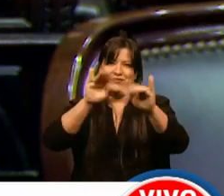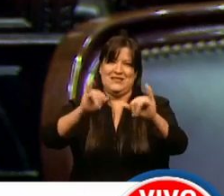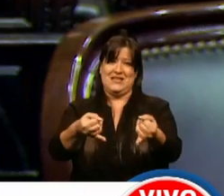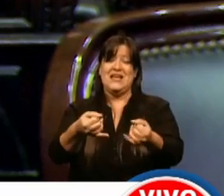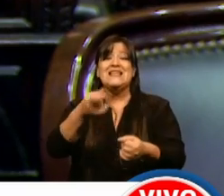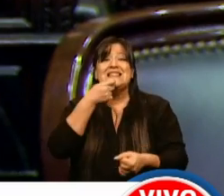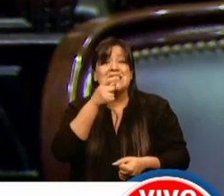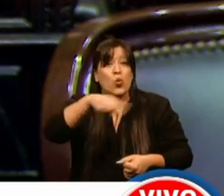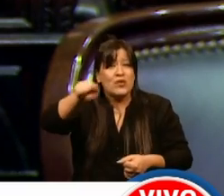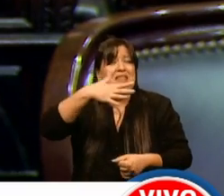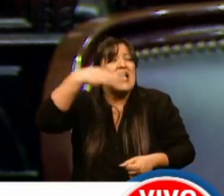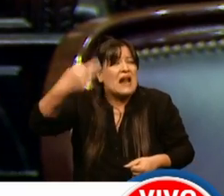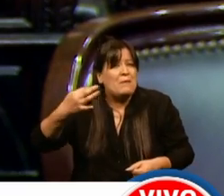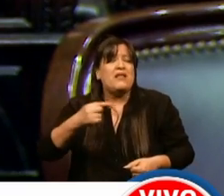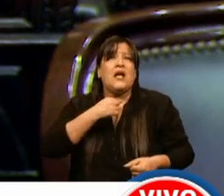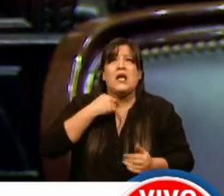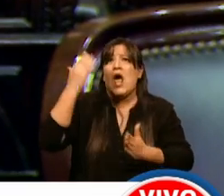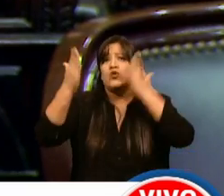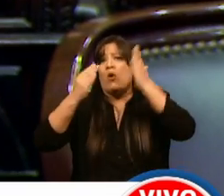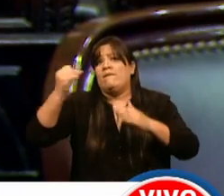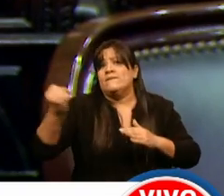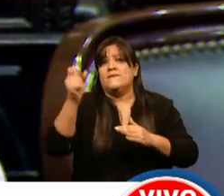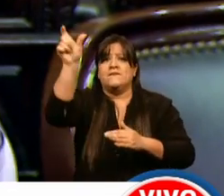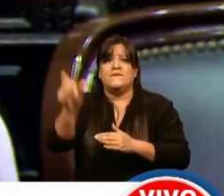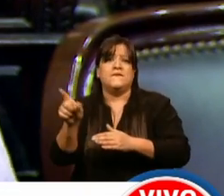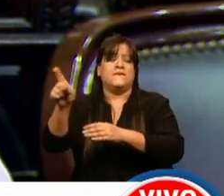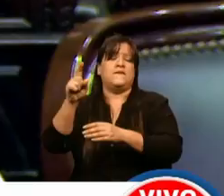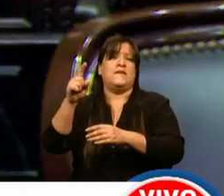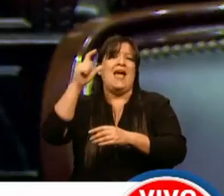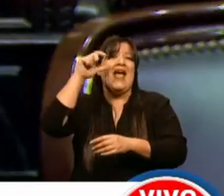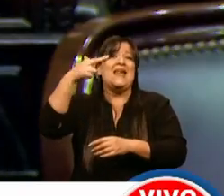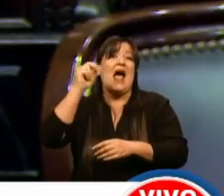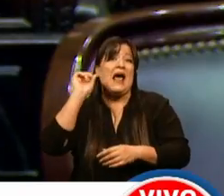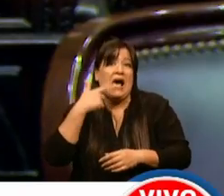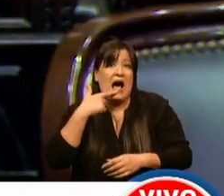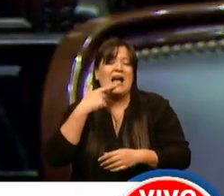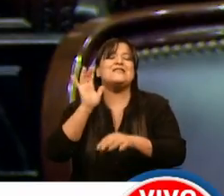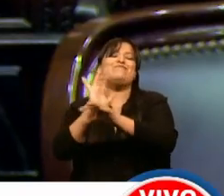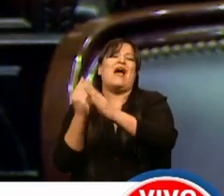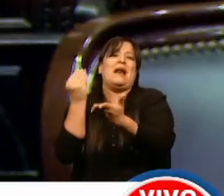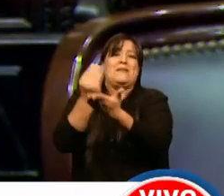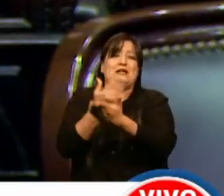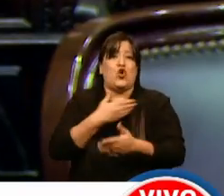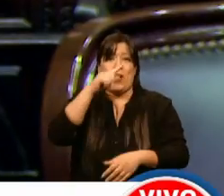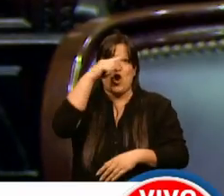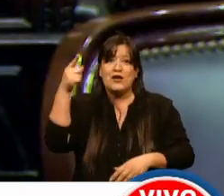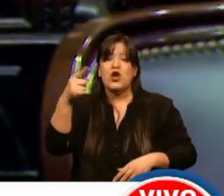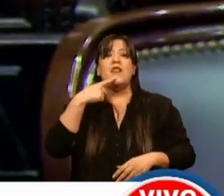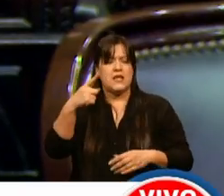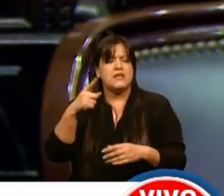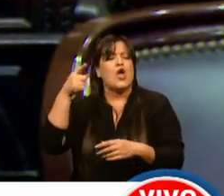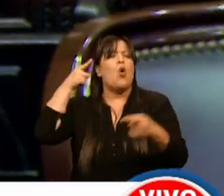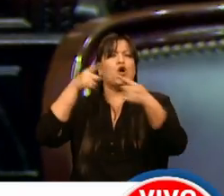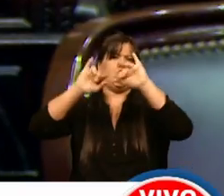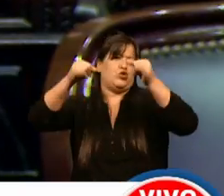oficialmente el deseo de este titular del enargás que en representación del gobierno nacional es mejorar